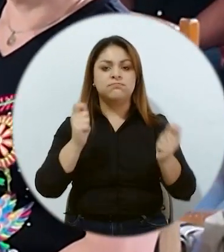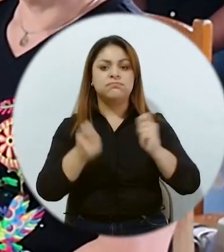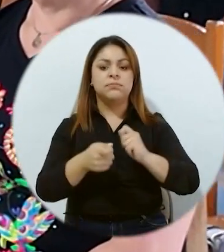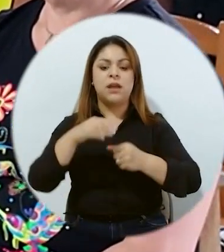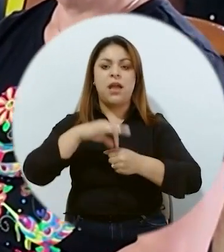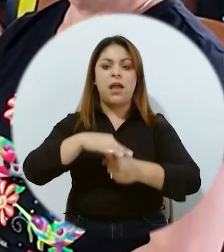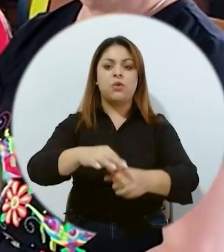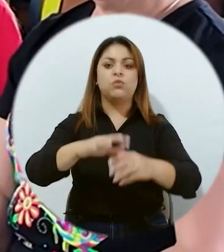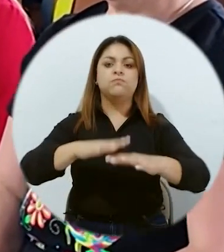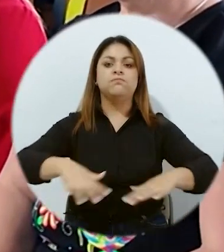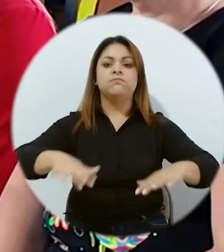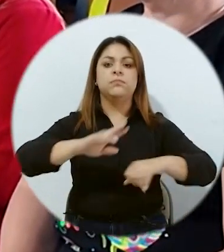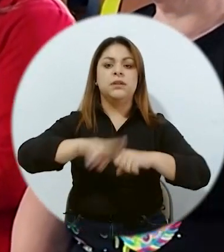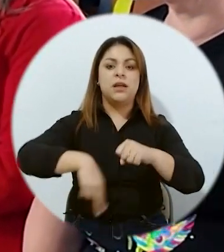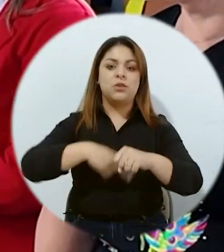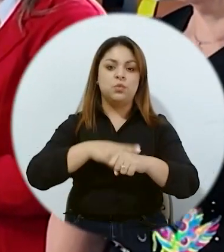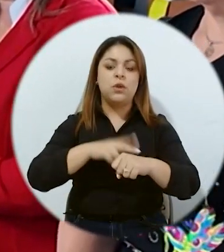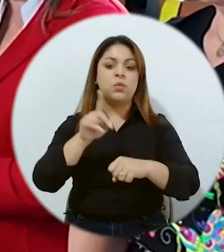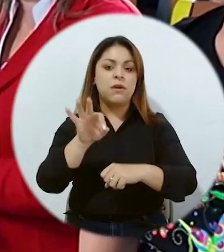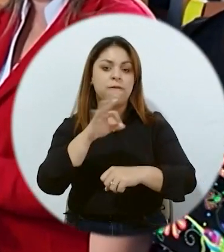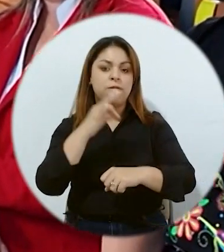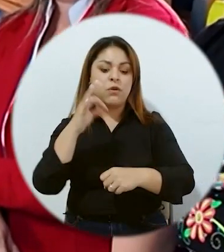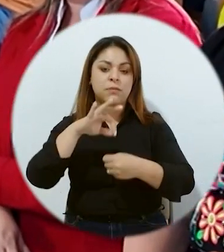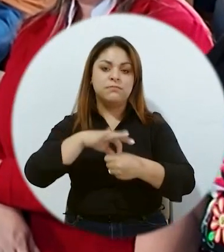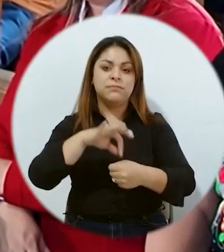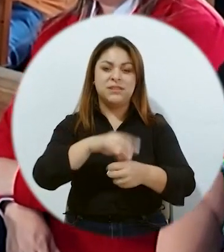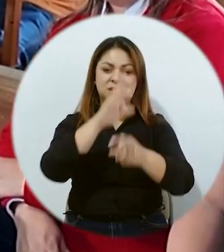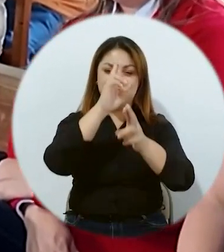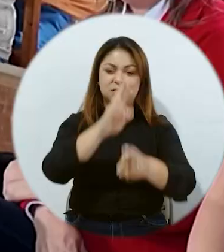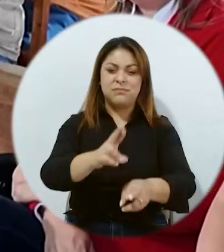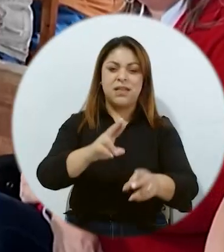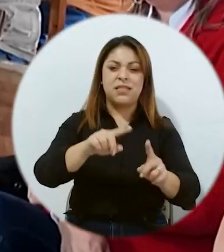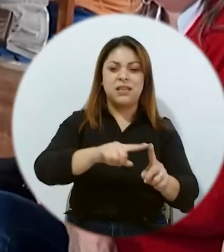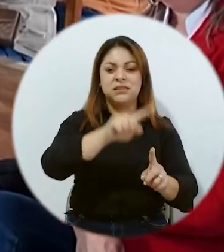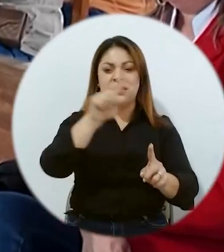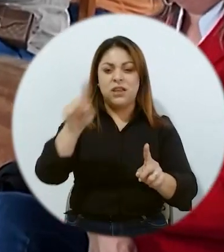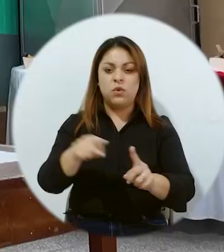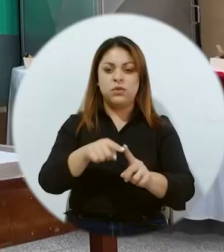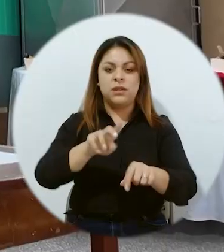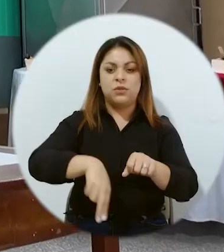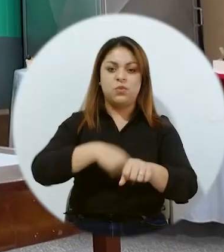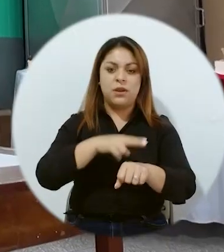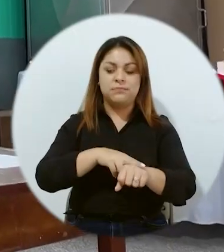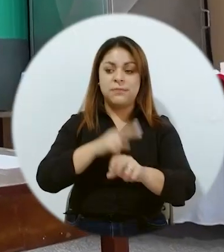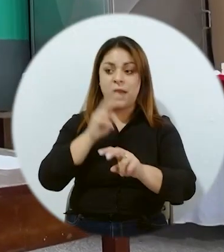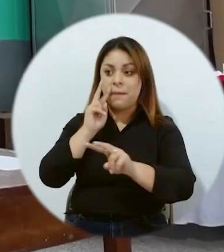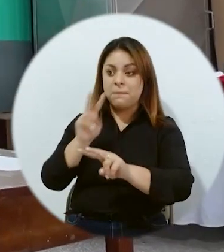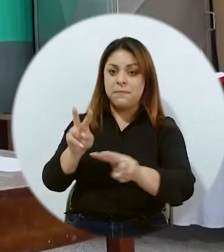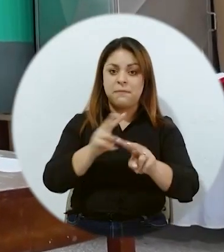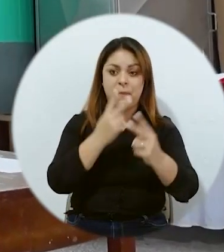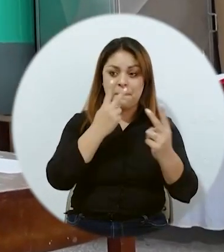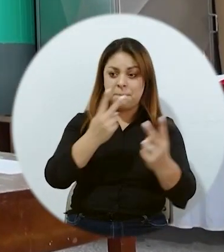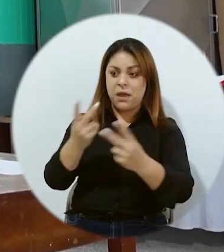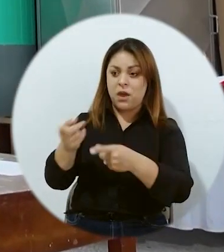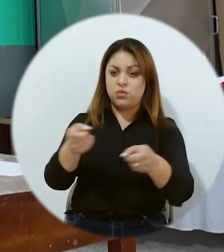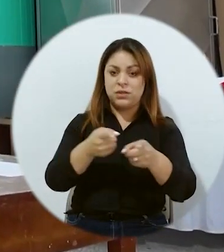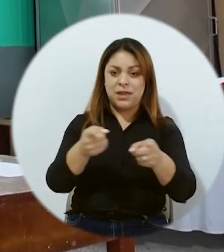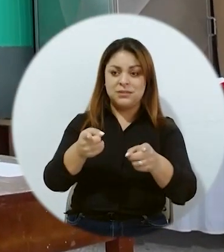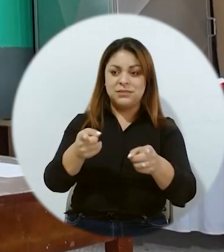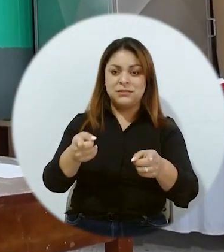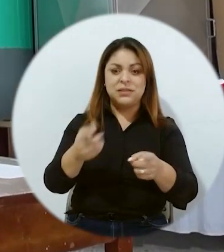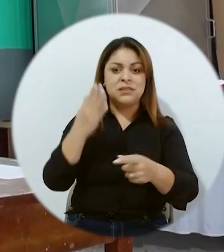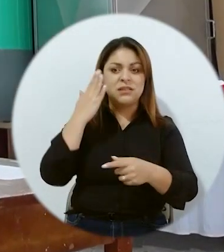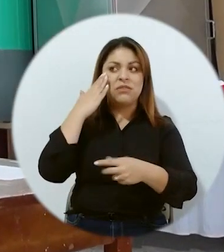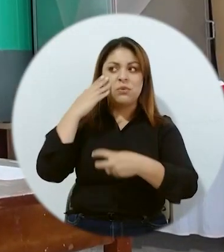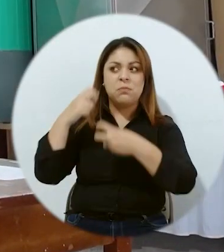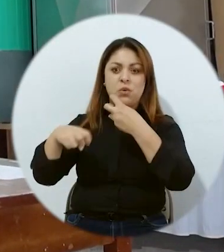agroecológica, por una forma de cultivar que respeta los ciclos de la naturaleza. Verlos a ustedes aquí, saber la